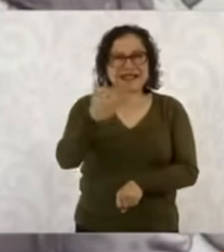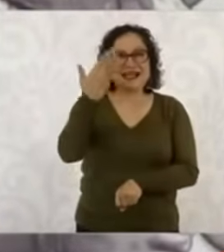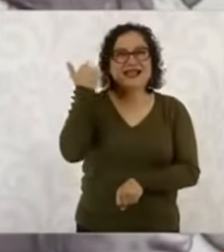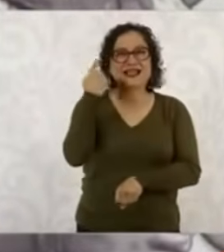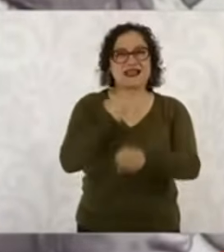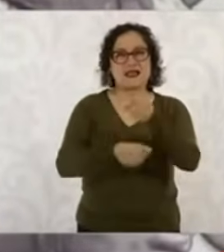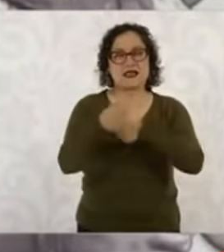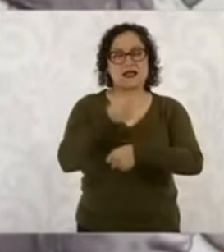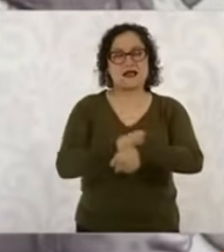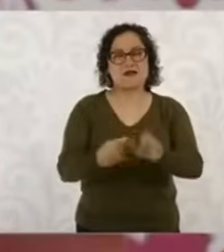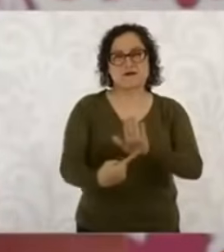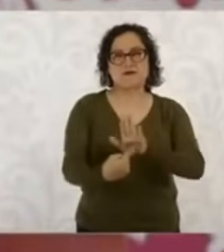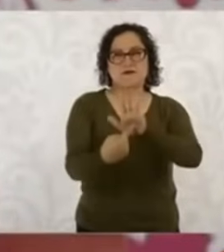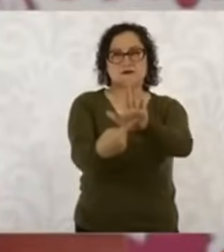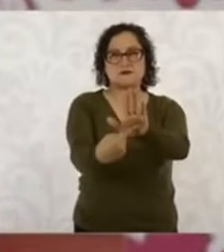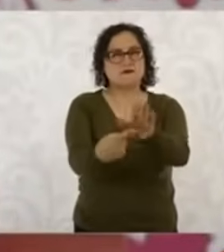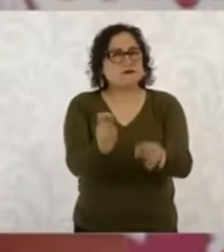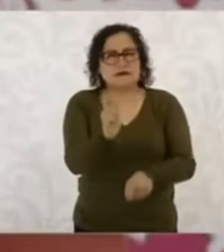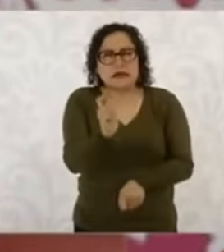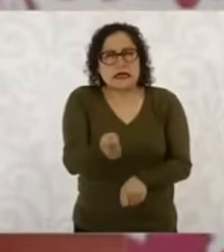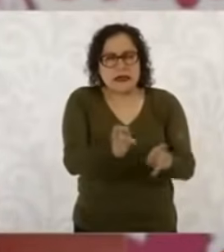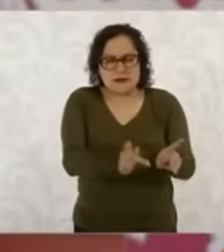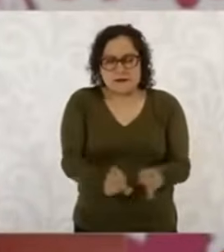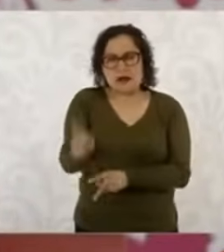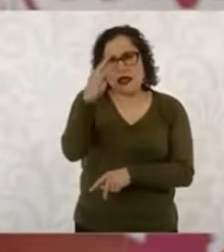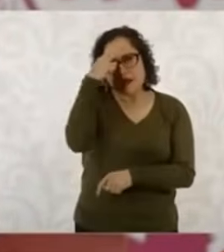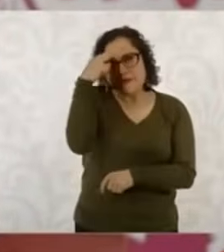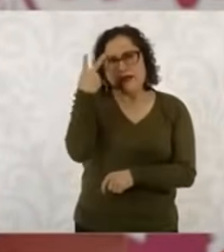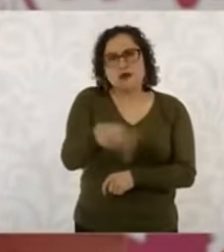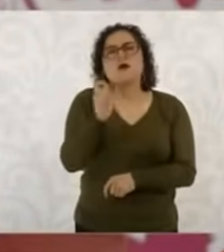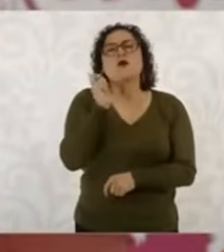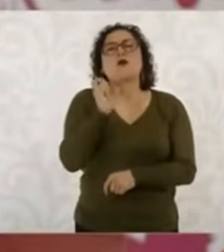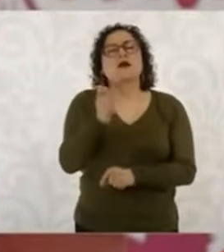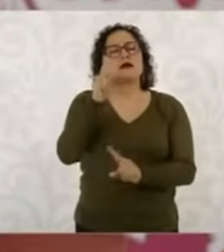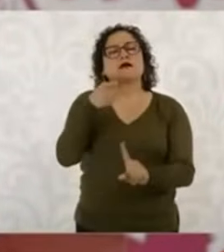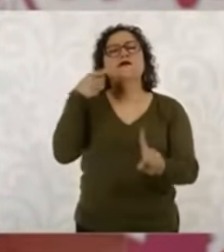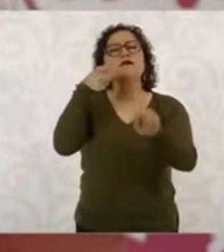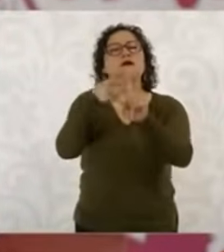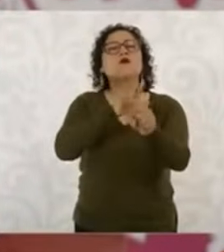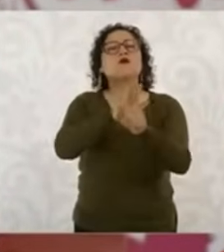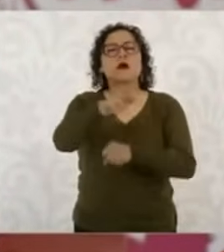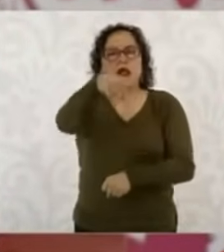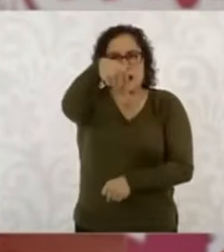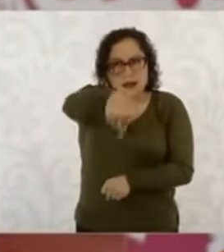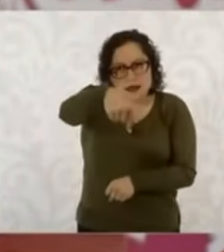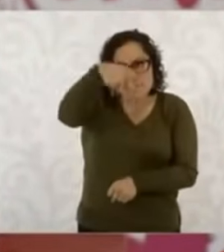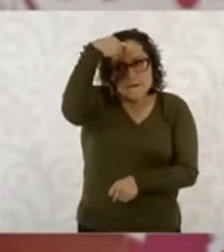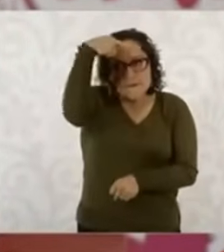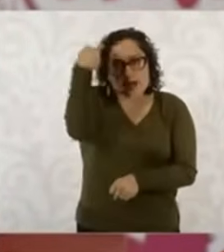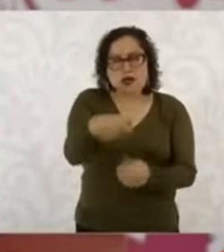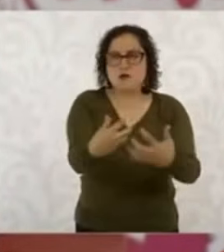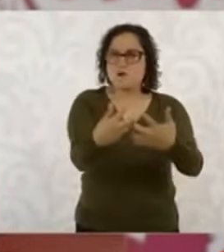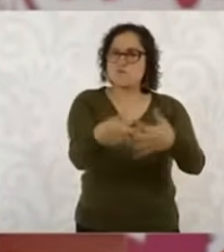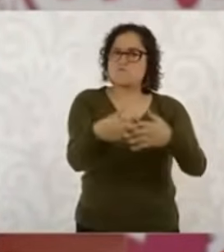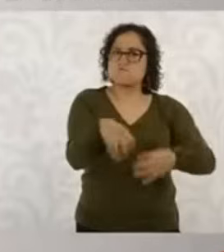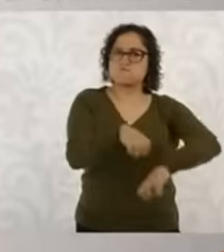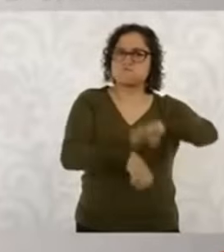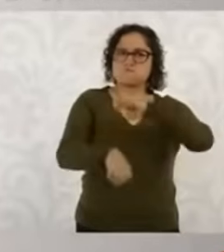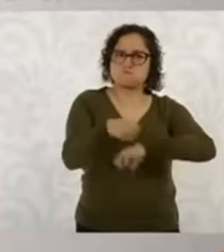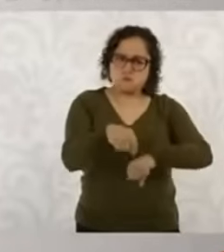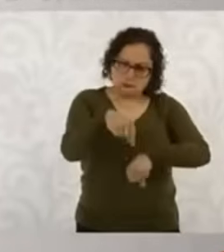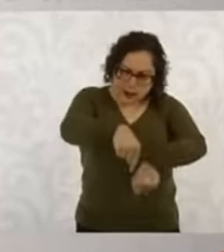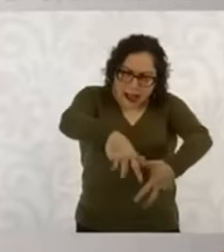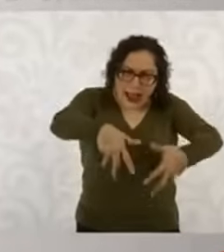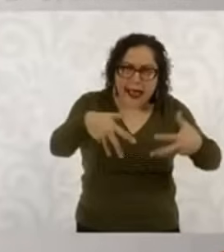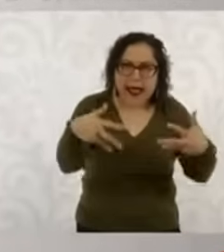¿Qué es el Plan México? Que se produzca más en México, que dejemos de importar lo